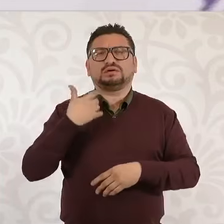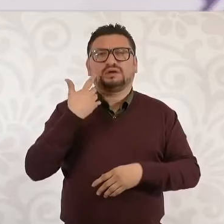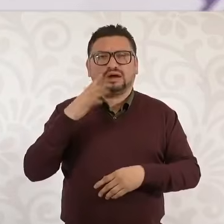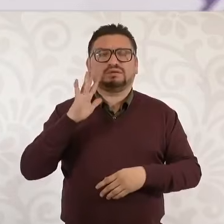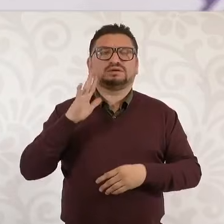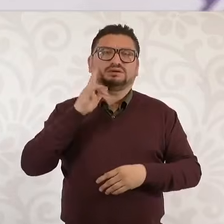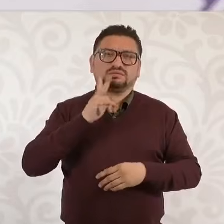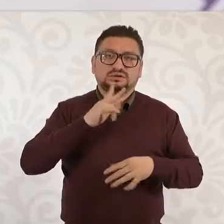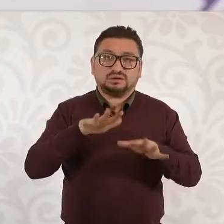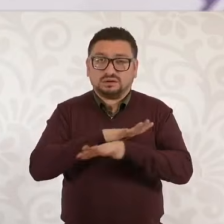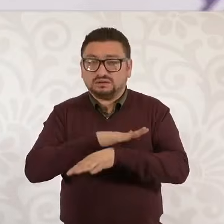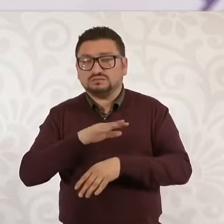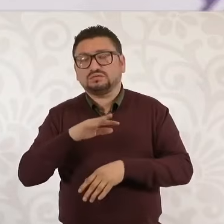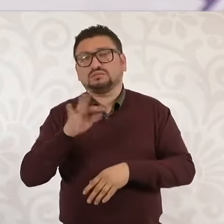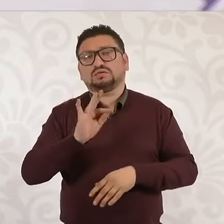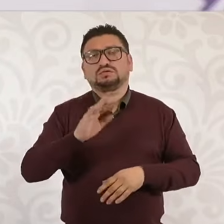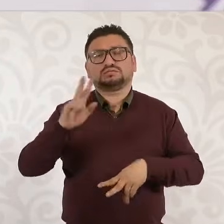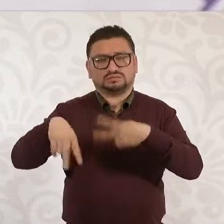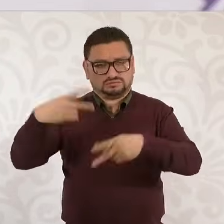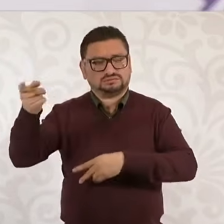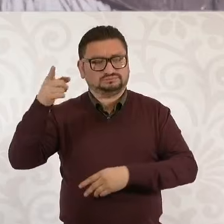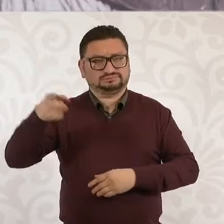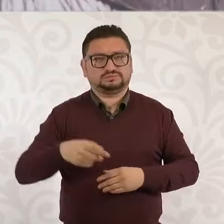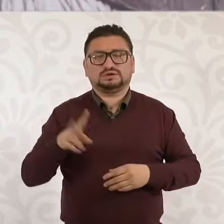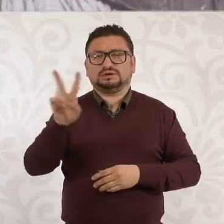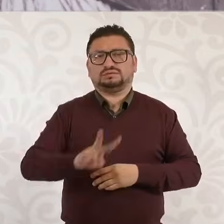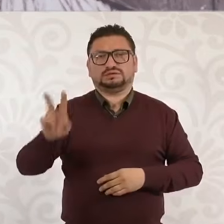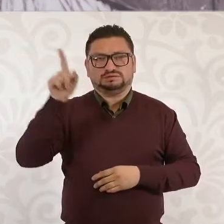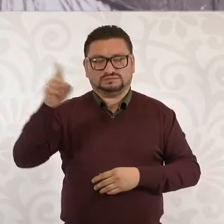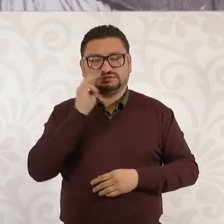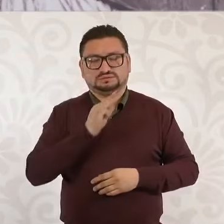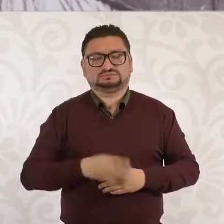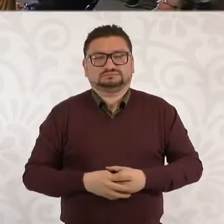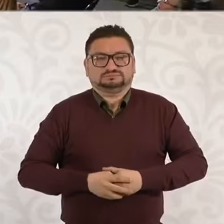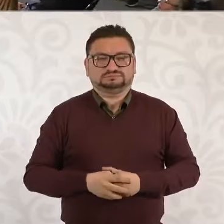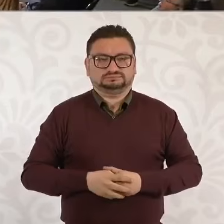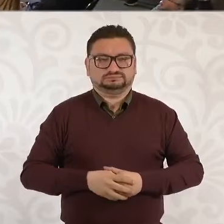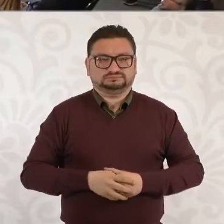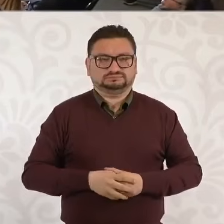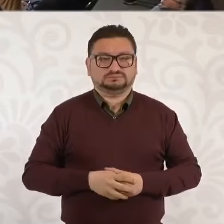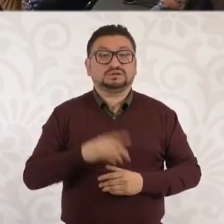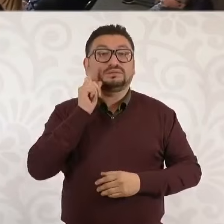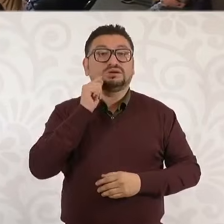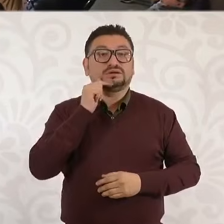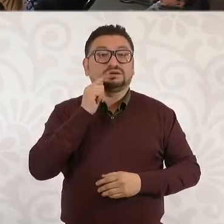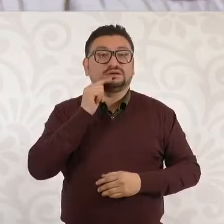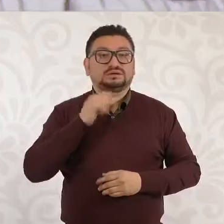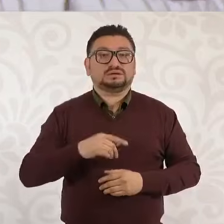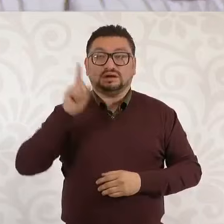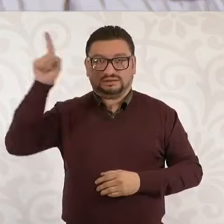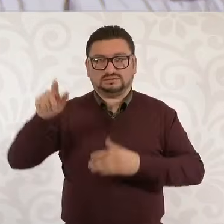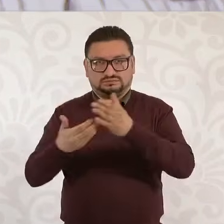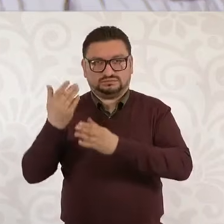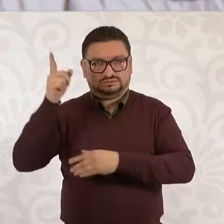si hacemos algún cambio, pero en principio se mantiene el viernes en Mazatlán. ¿Y mañana? Aquí. Con mañanera ya,